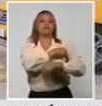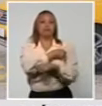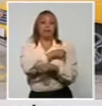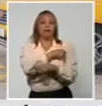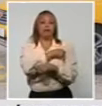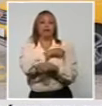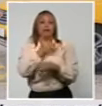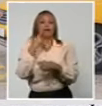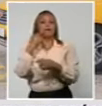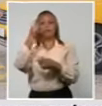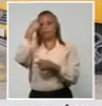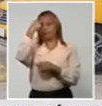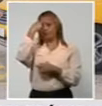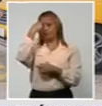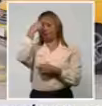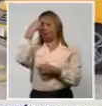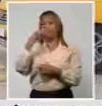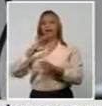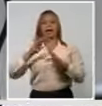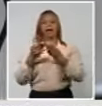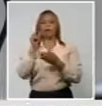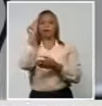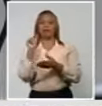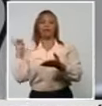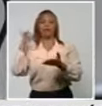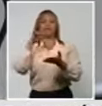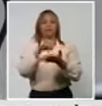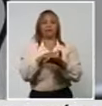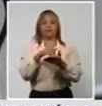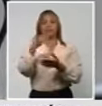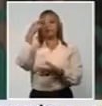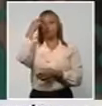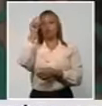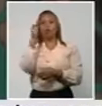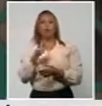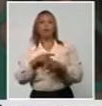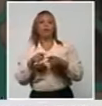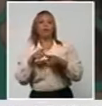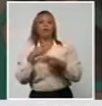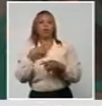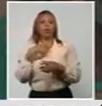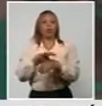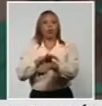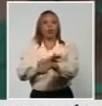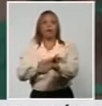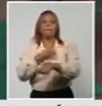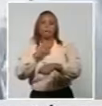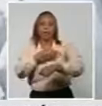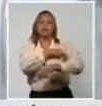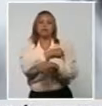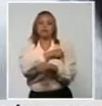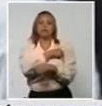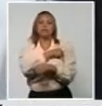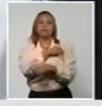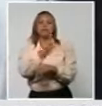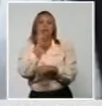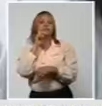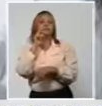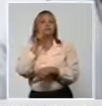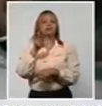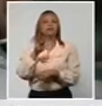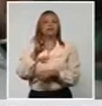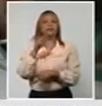de temperatura a todos los pasajeros, o sea, un escáner, un equipo que no toca al pasajero, sin embargo le está tomando la temperatura, se hace observación epidemiológica